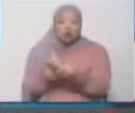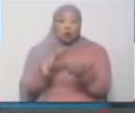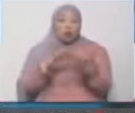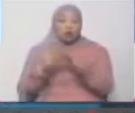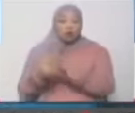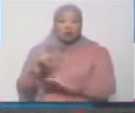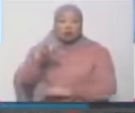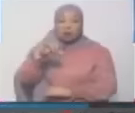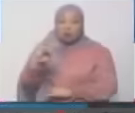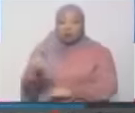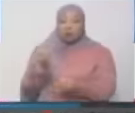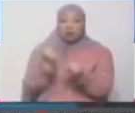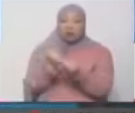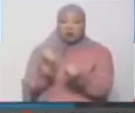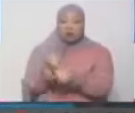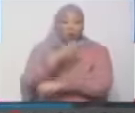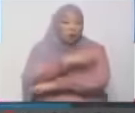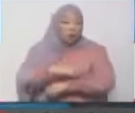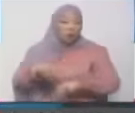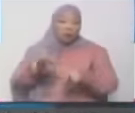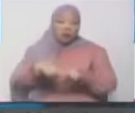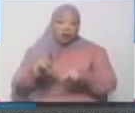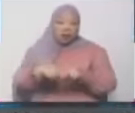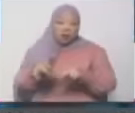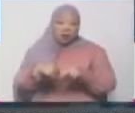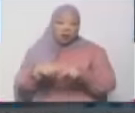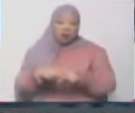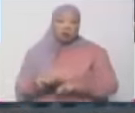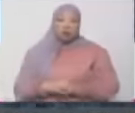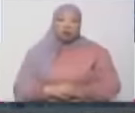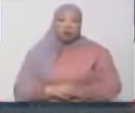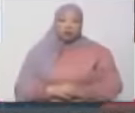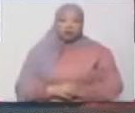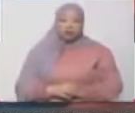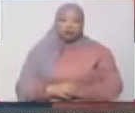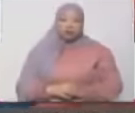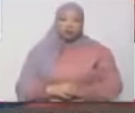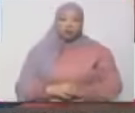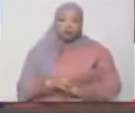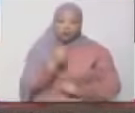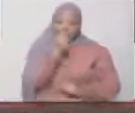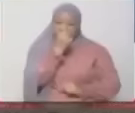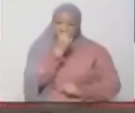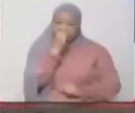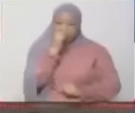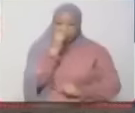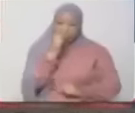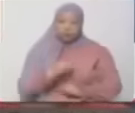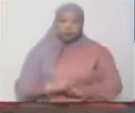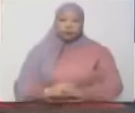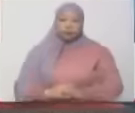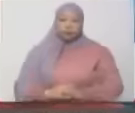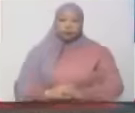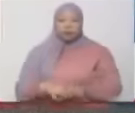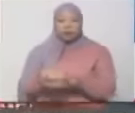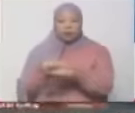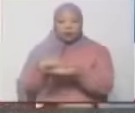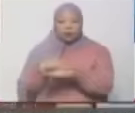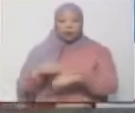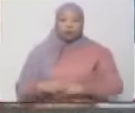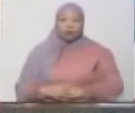de la Pastora, Gato Negro. Ah, mira el método. Unos vecinos lo grabaron. Abren la